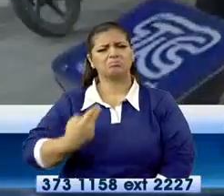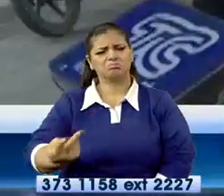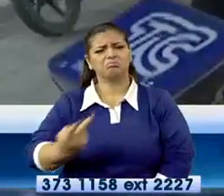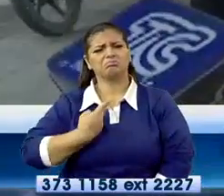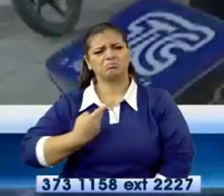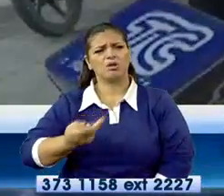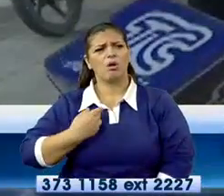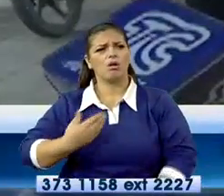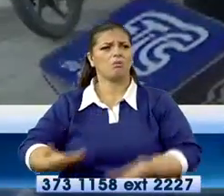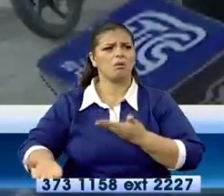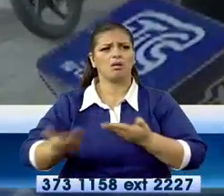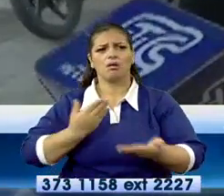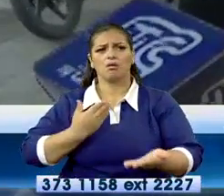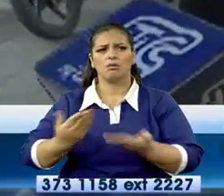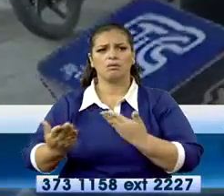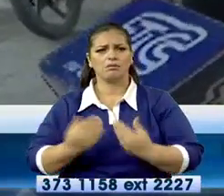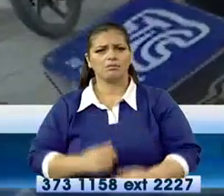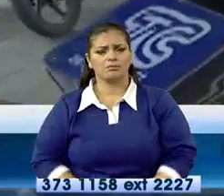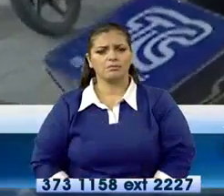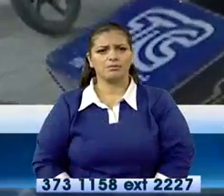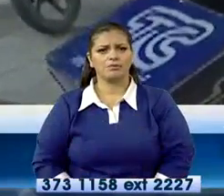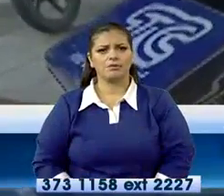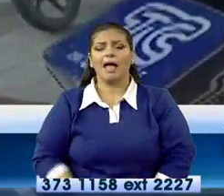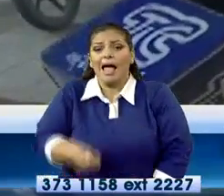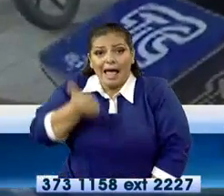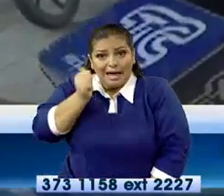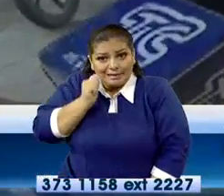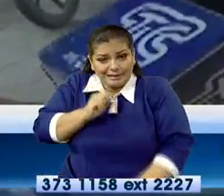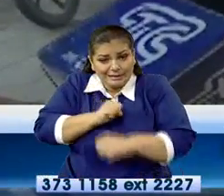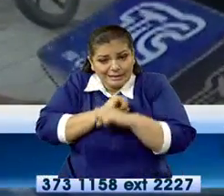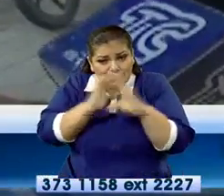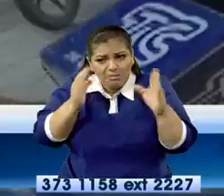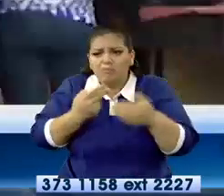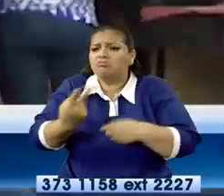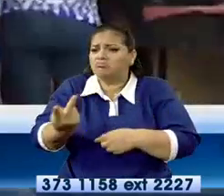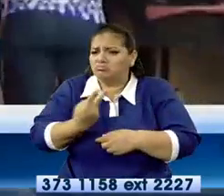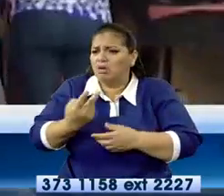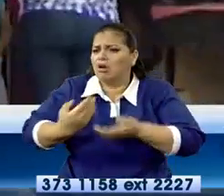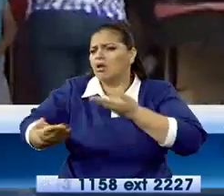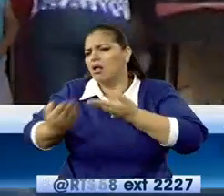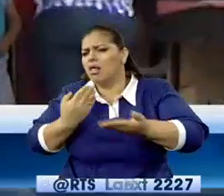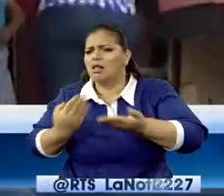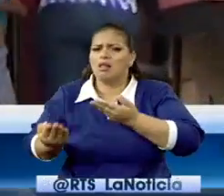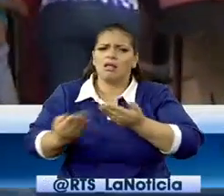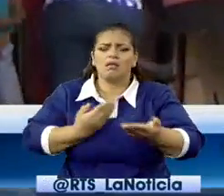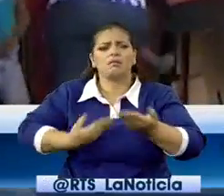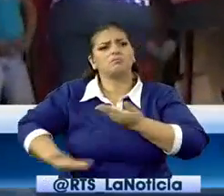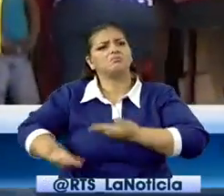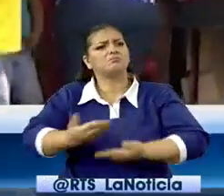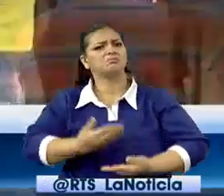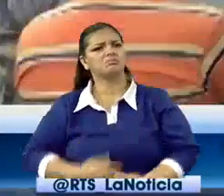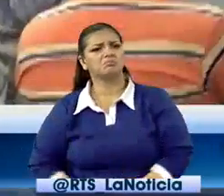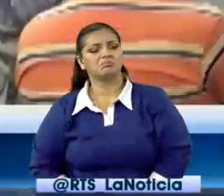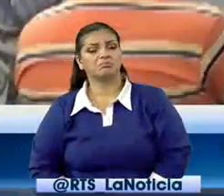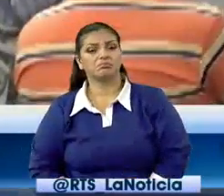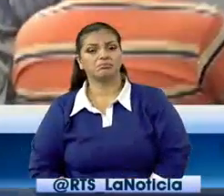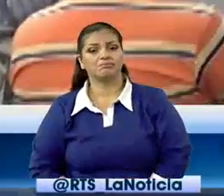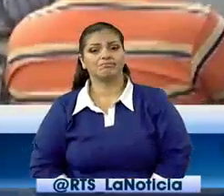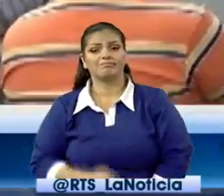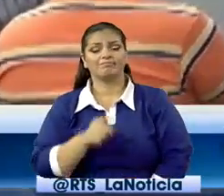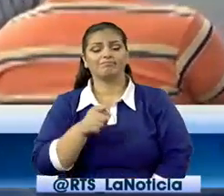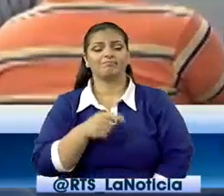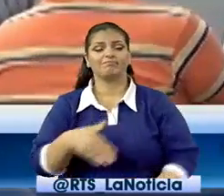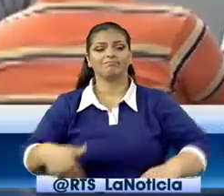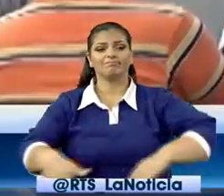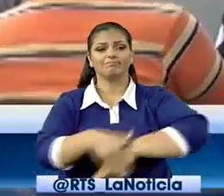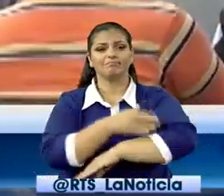fue la última vez que te lo vio? Hasta toda la mañana, hasta ayer en la mañana. Las pericias se realizaron al interior del inmueble ubicado en las